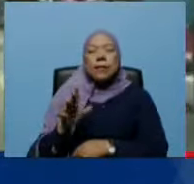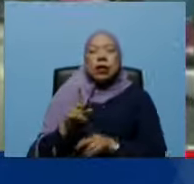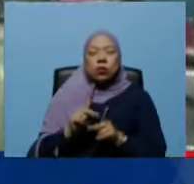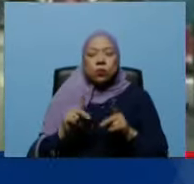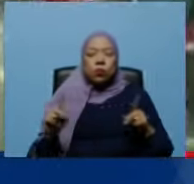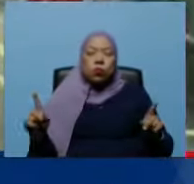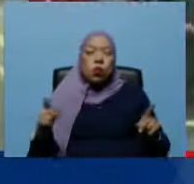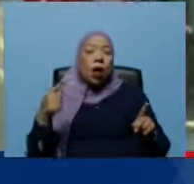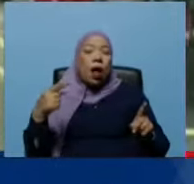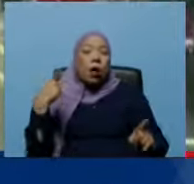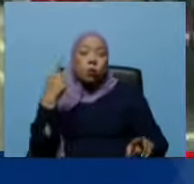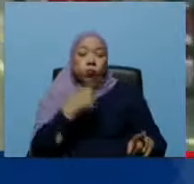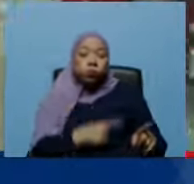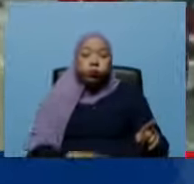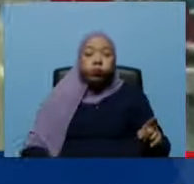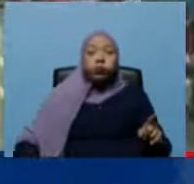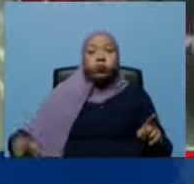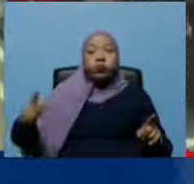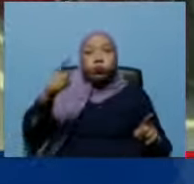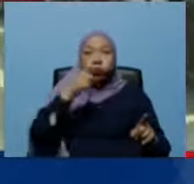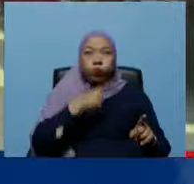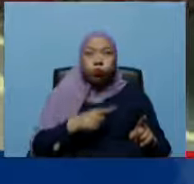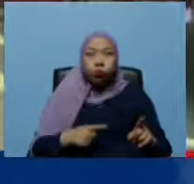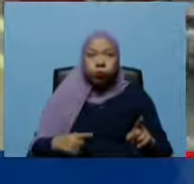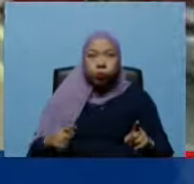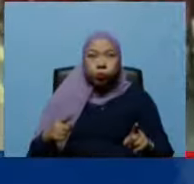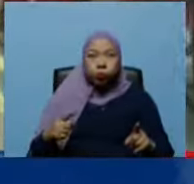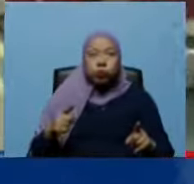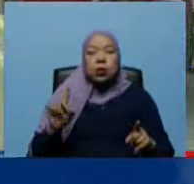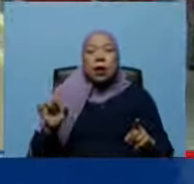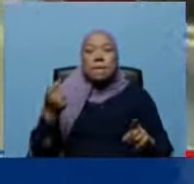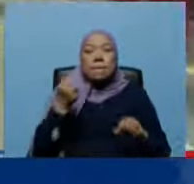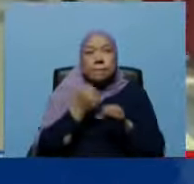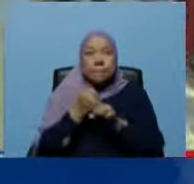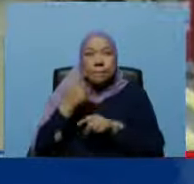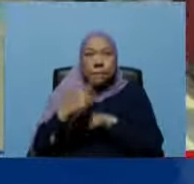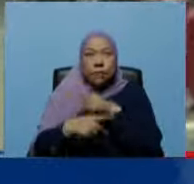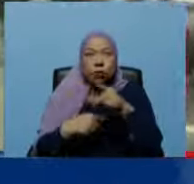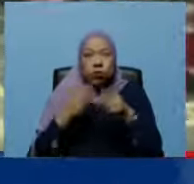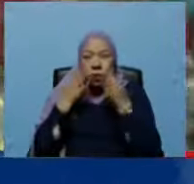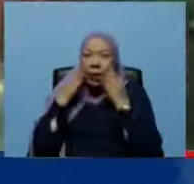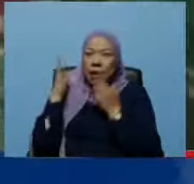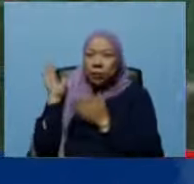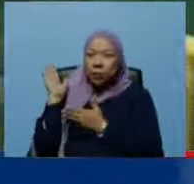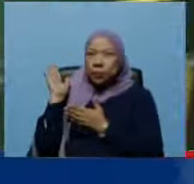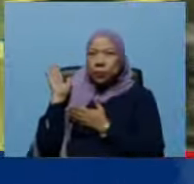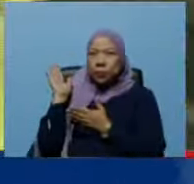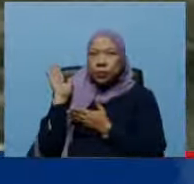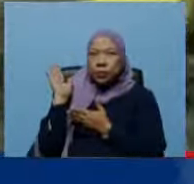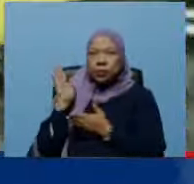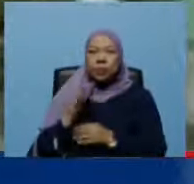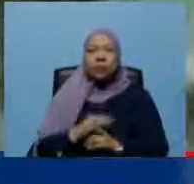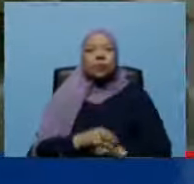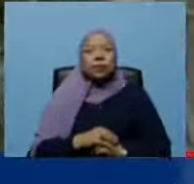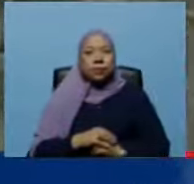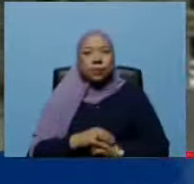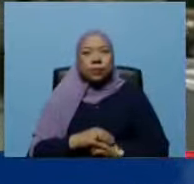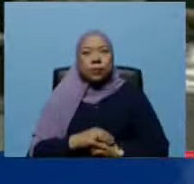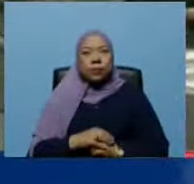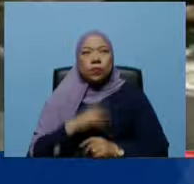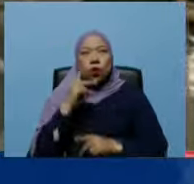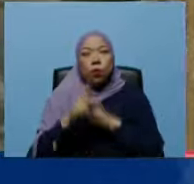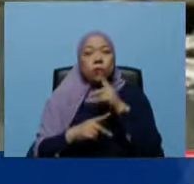Bueno, esos rollos pasarían al área del primario. Ahí, bueno, de ahí va su